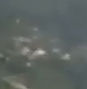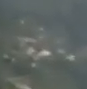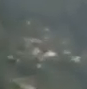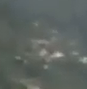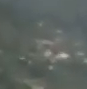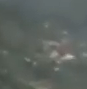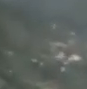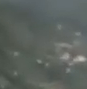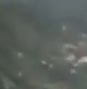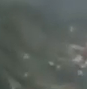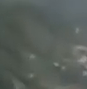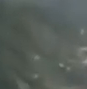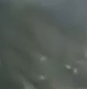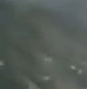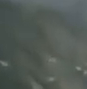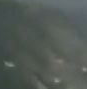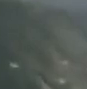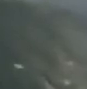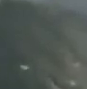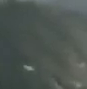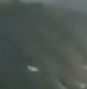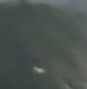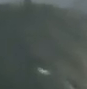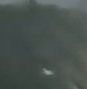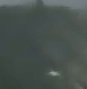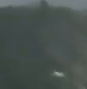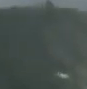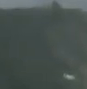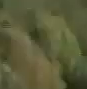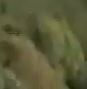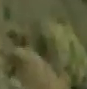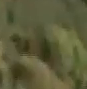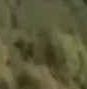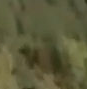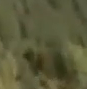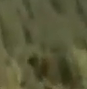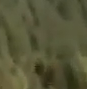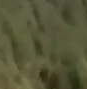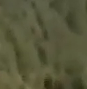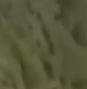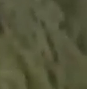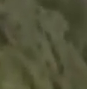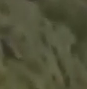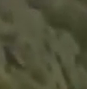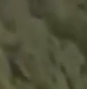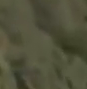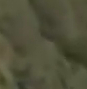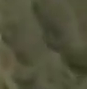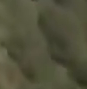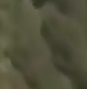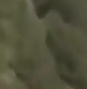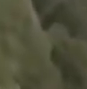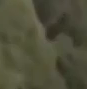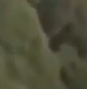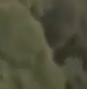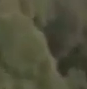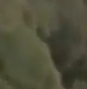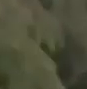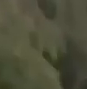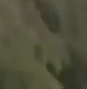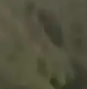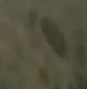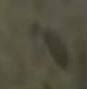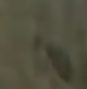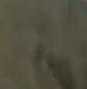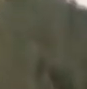el año 2016 trabajan desde el espacio de manera articulada para contrarrestar las sanciones, el bloqueo y las más de 900 medidas